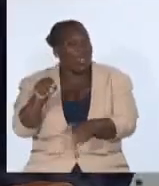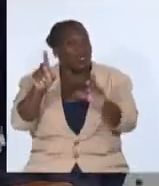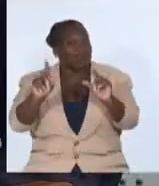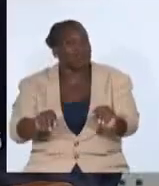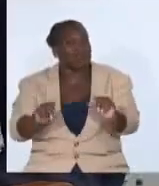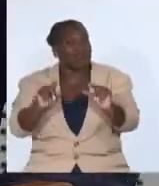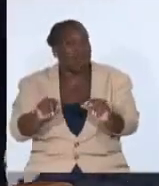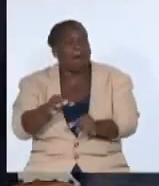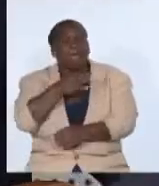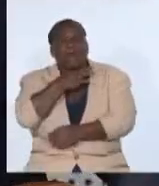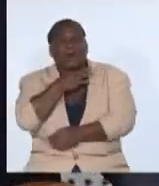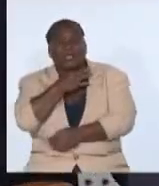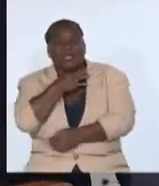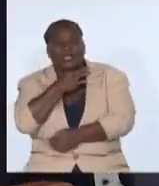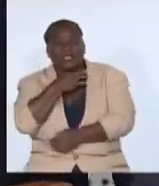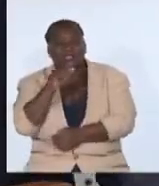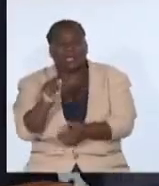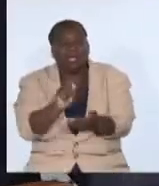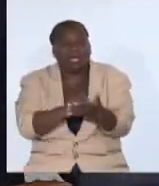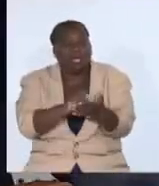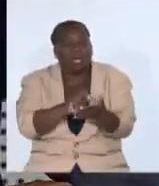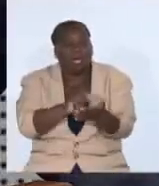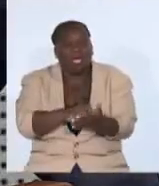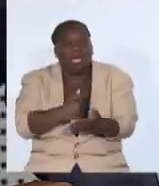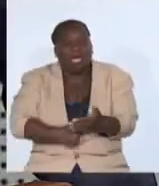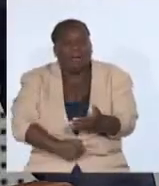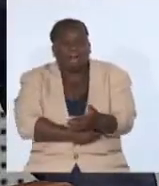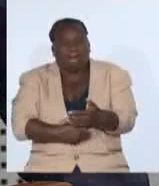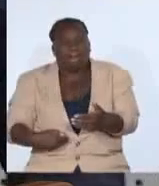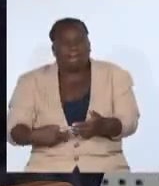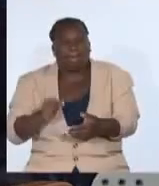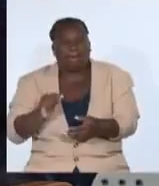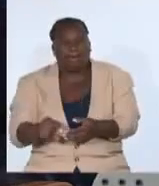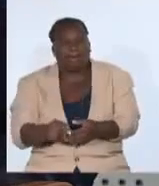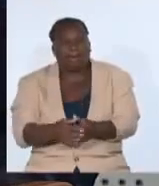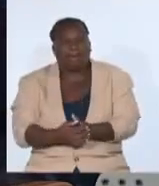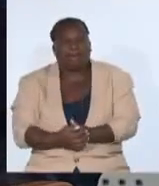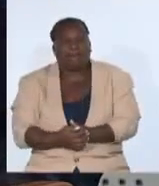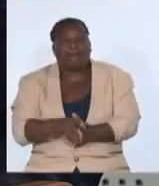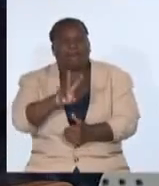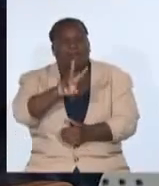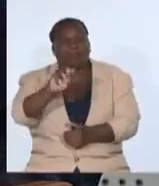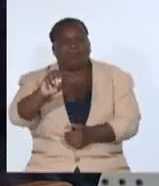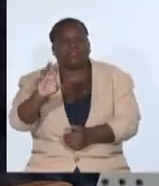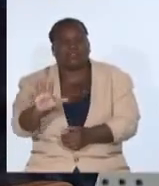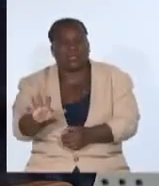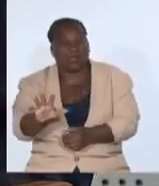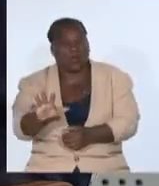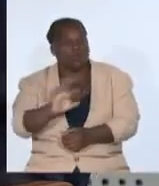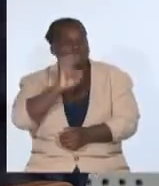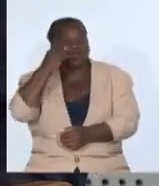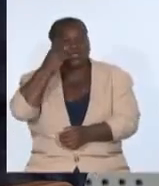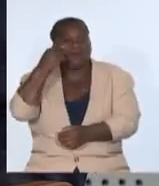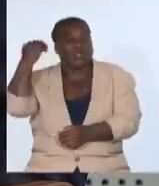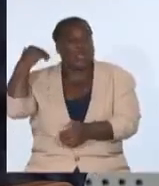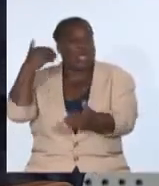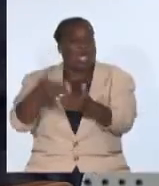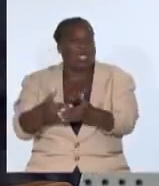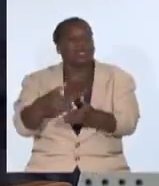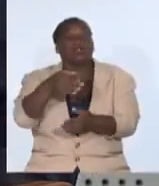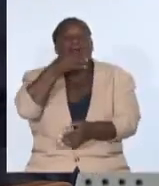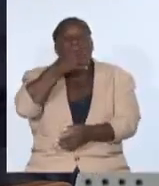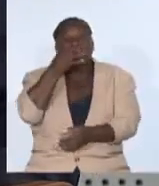extrema y se registren niveles de Hamburgo no vistos desde 2005 explica que en el sur